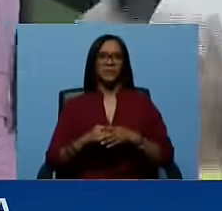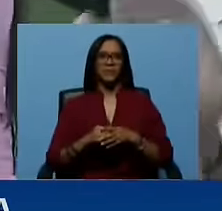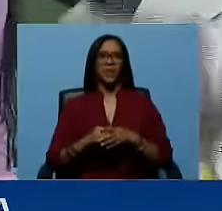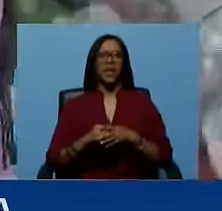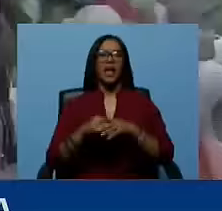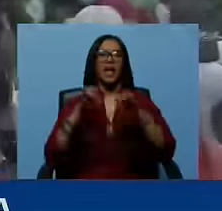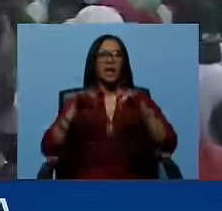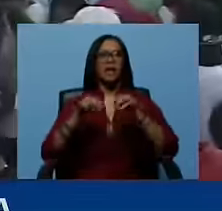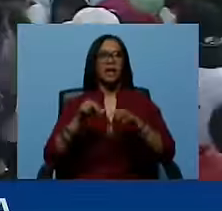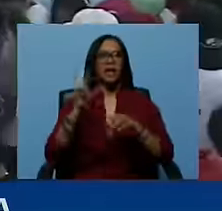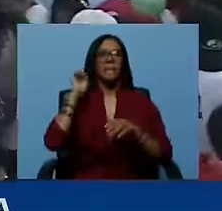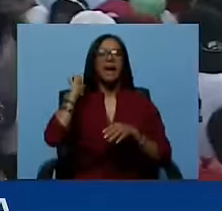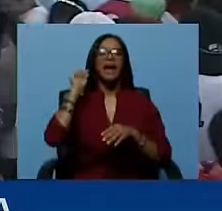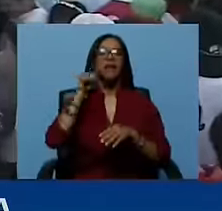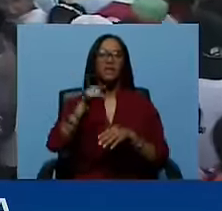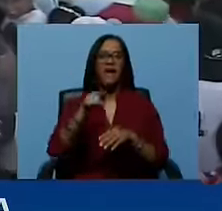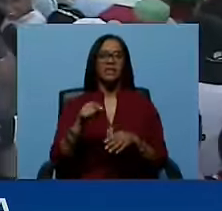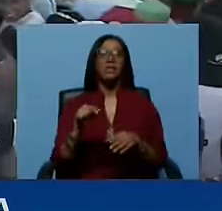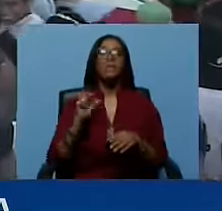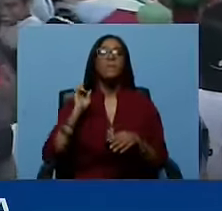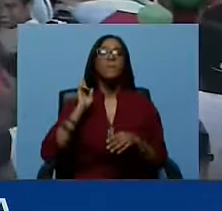para ustedes y para ustedes.